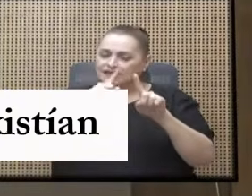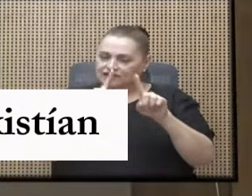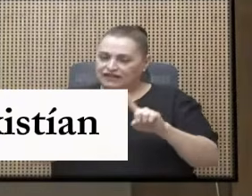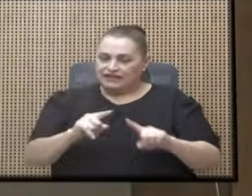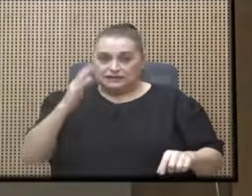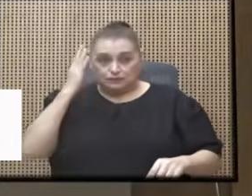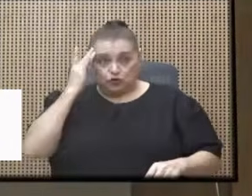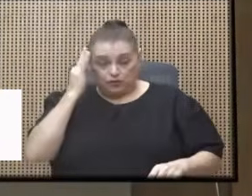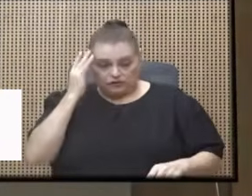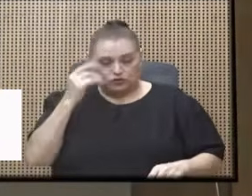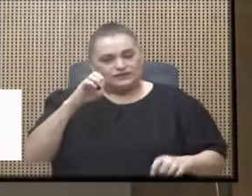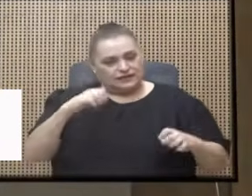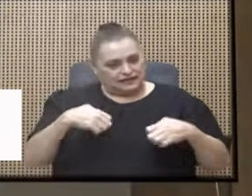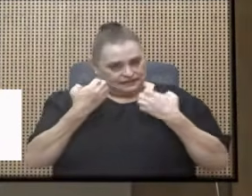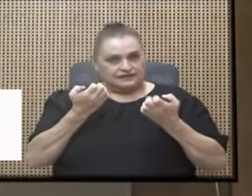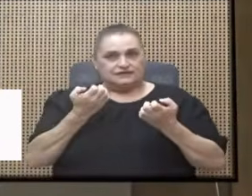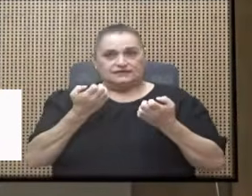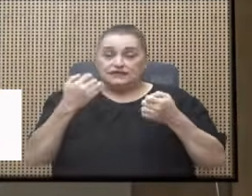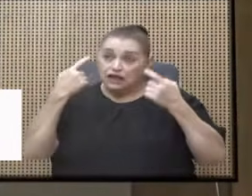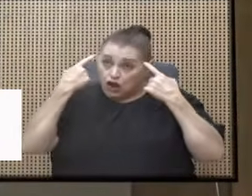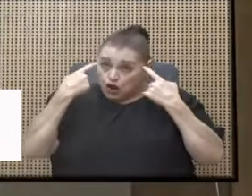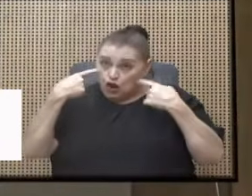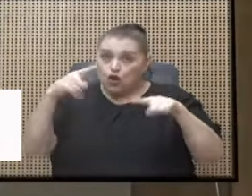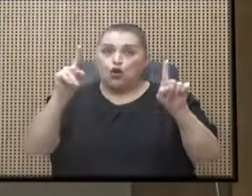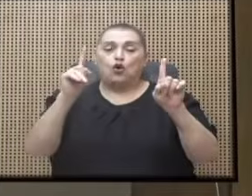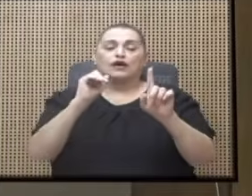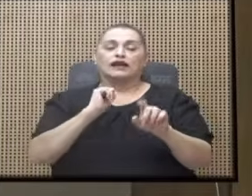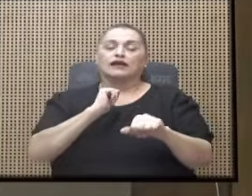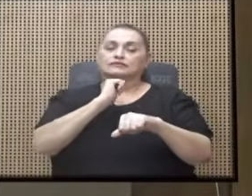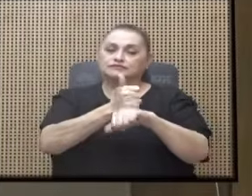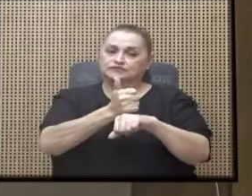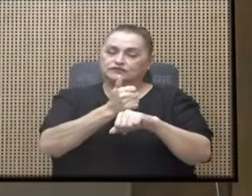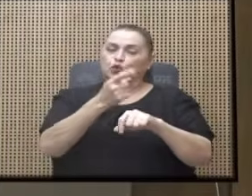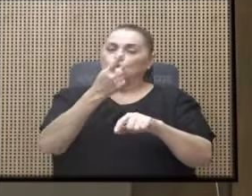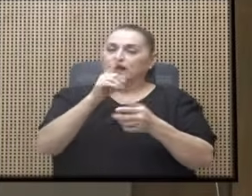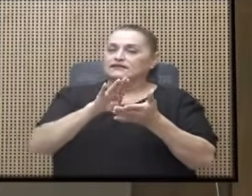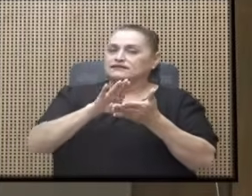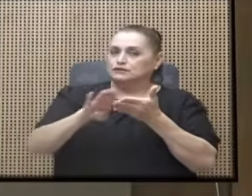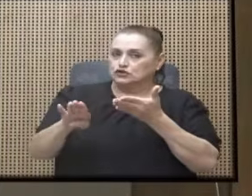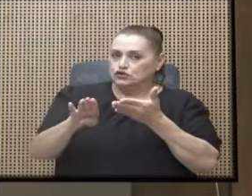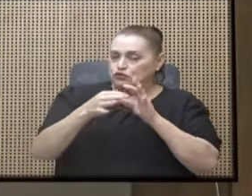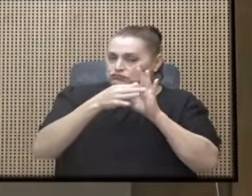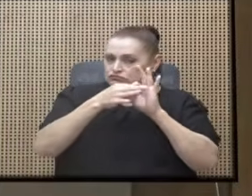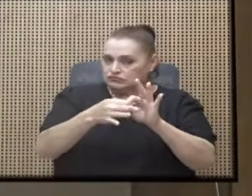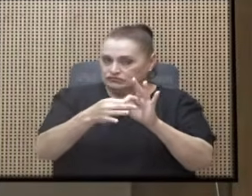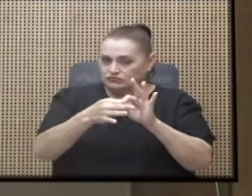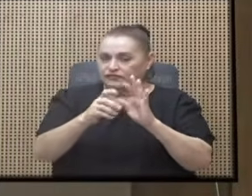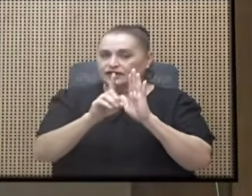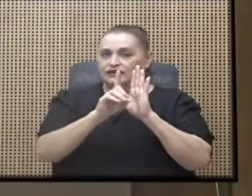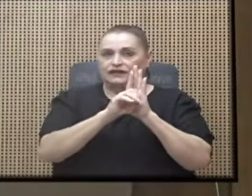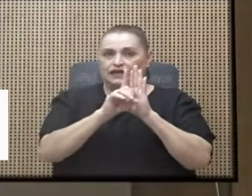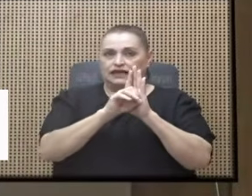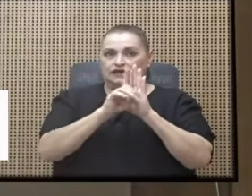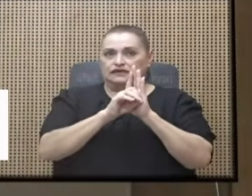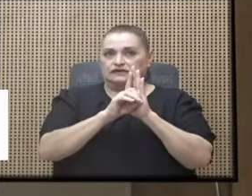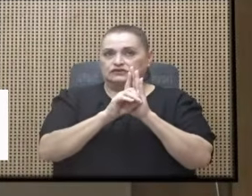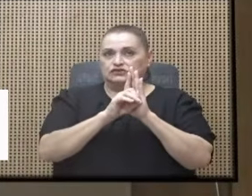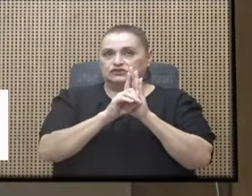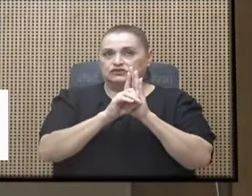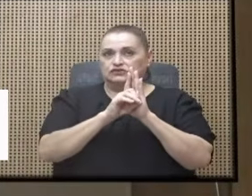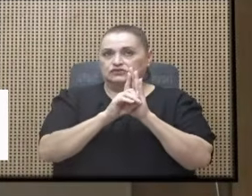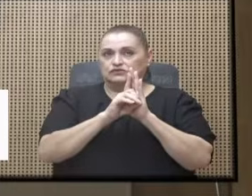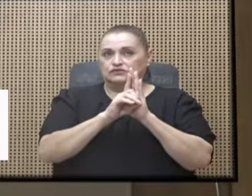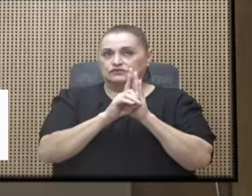que existían, ¿no? Se logra establecer una excepción en cuanto al derecho